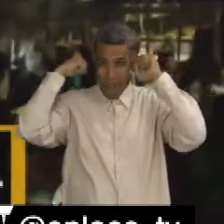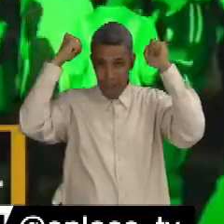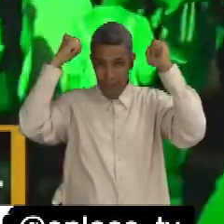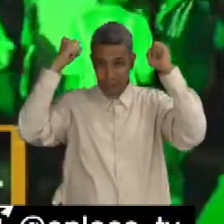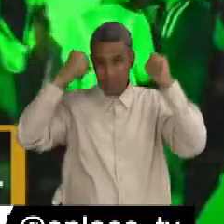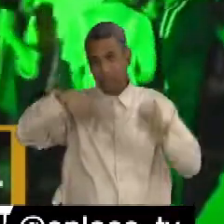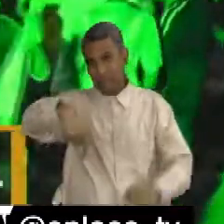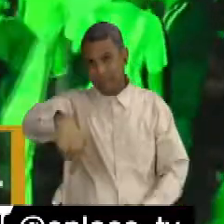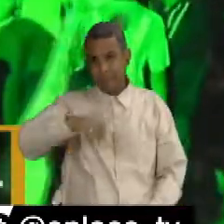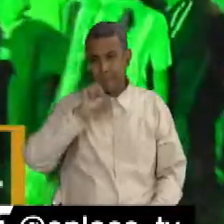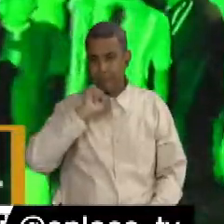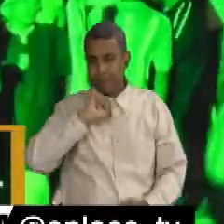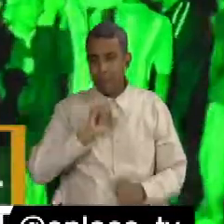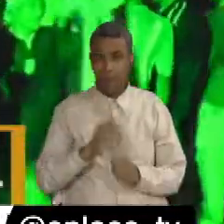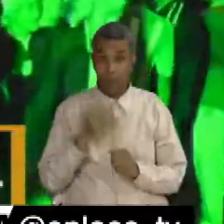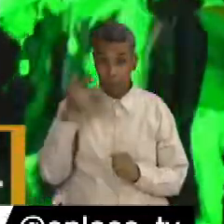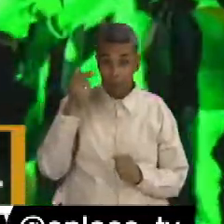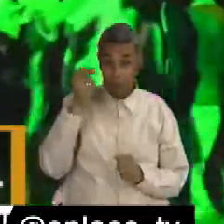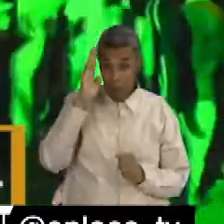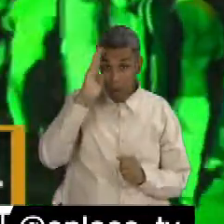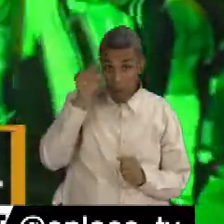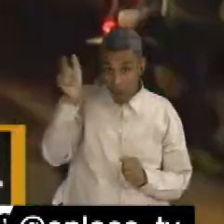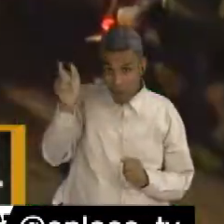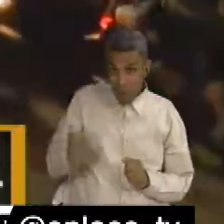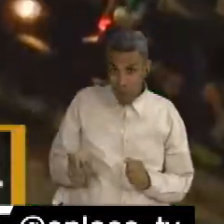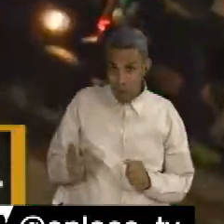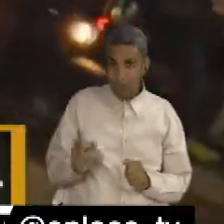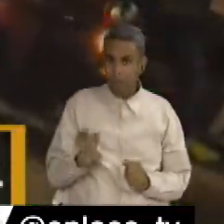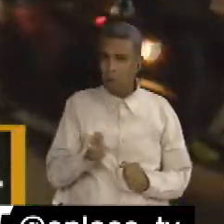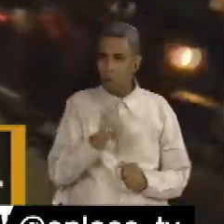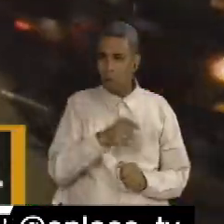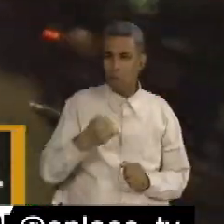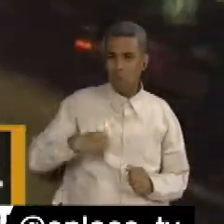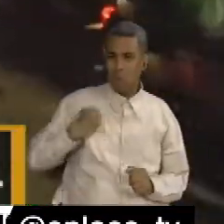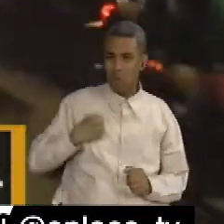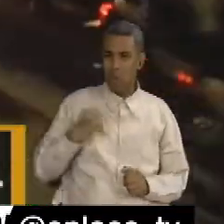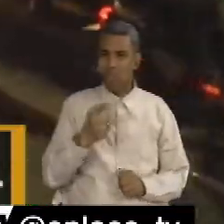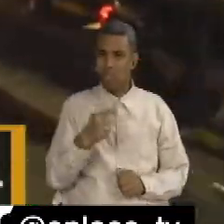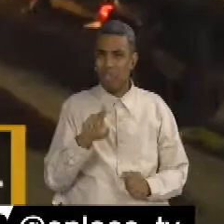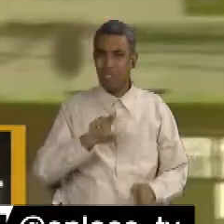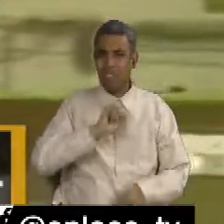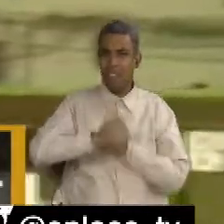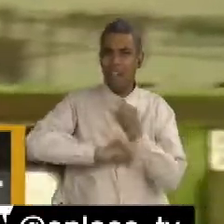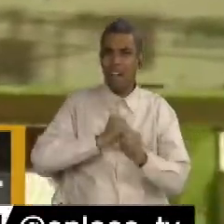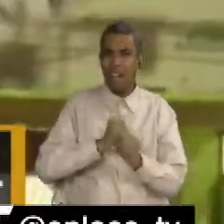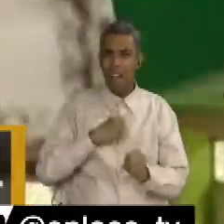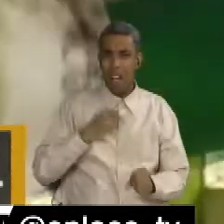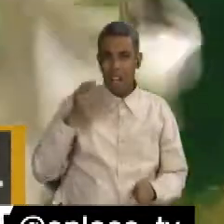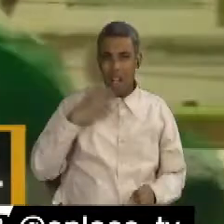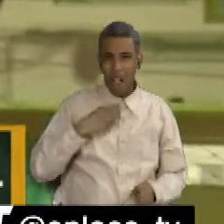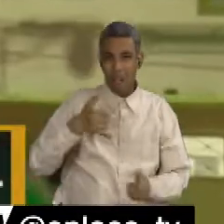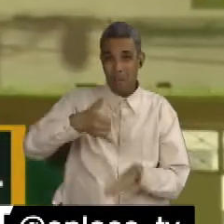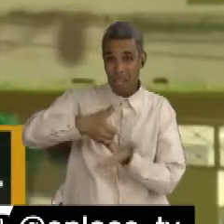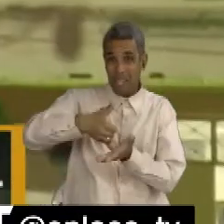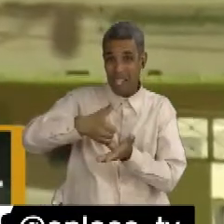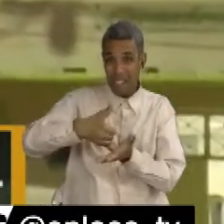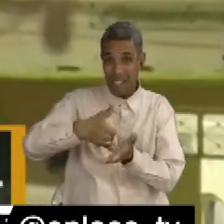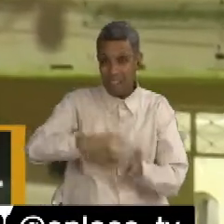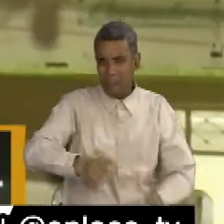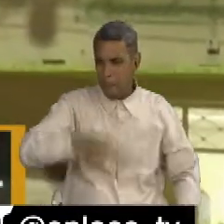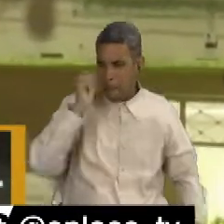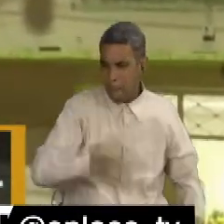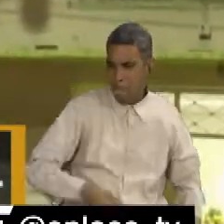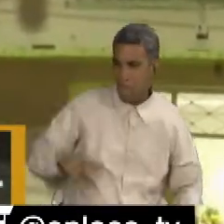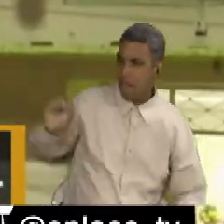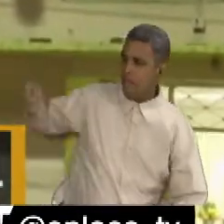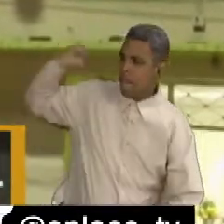Bermeja al ser herido un uniformado de la policía por un menor de 16 años de edad, quien lo atacó con un pico de botella. Así lo dio a conocer el comandante del primer